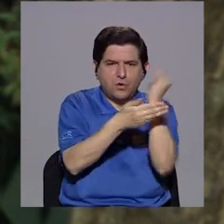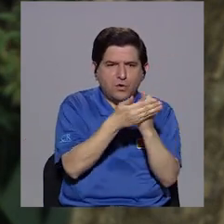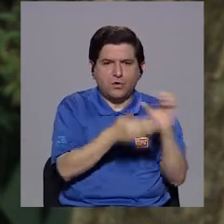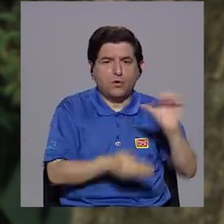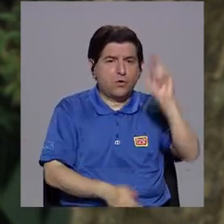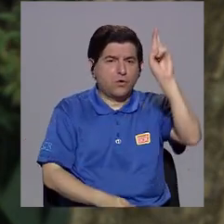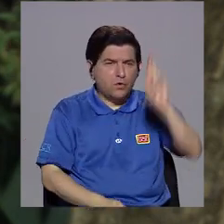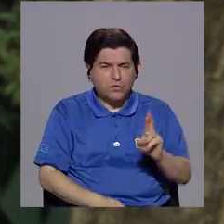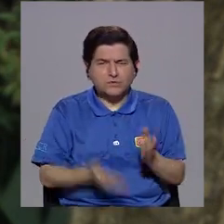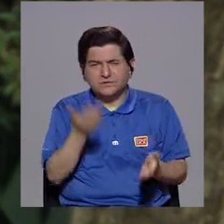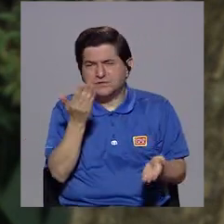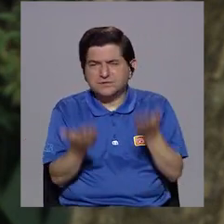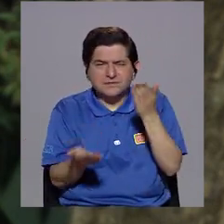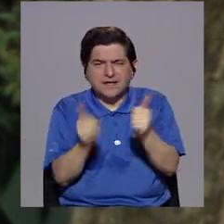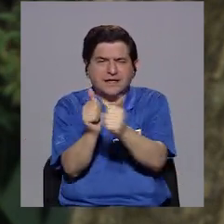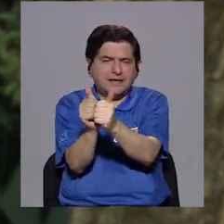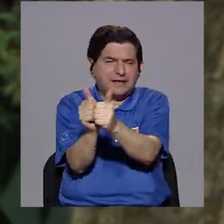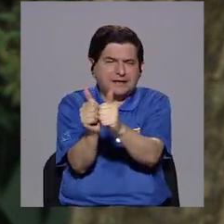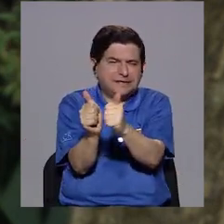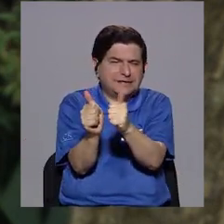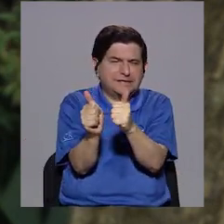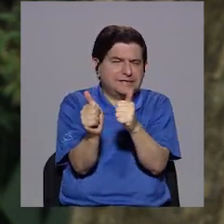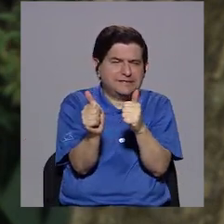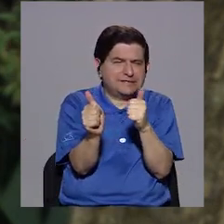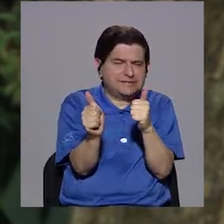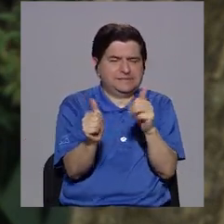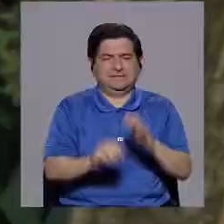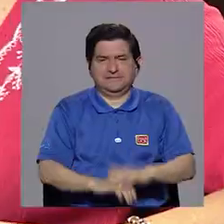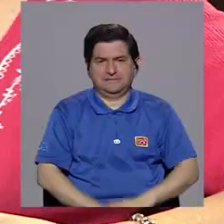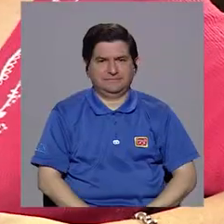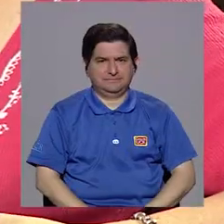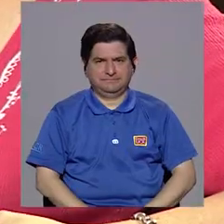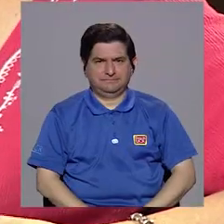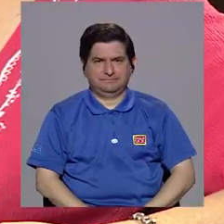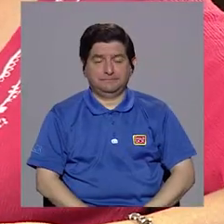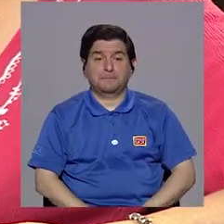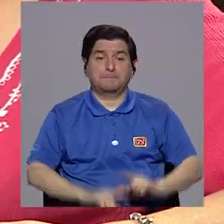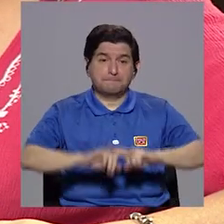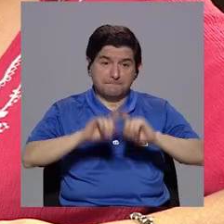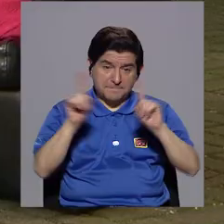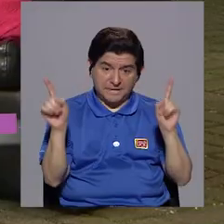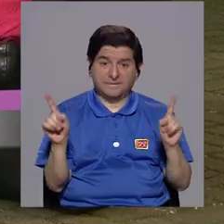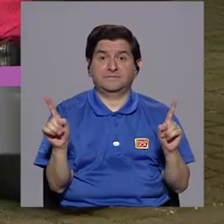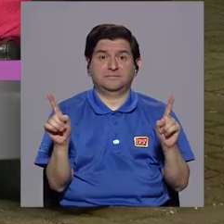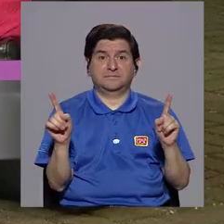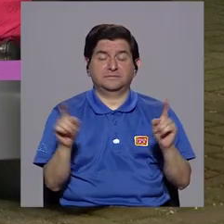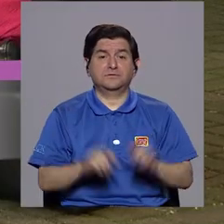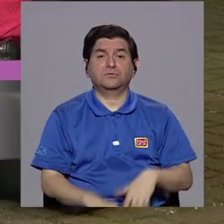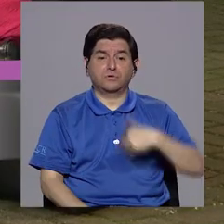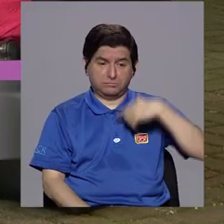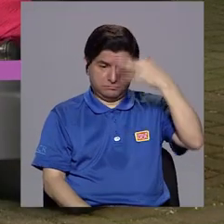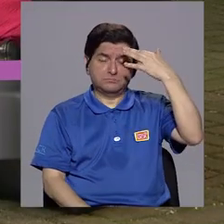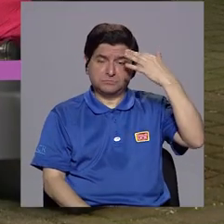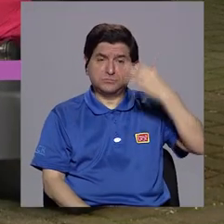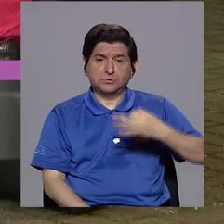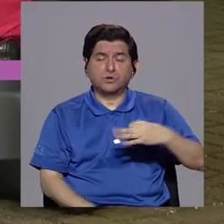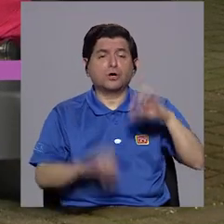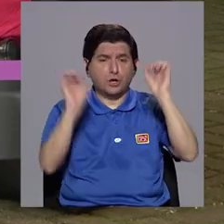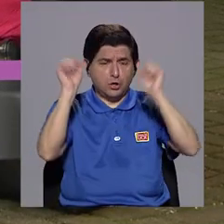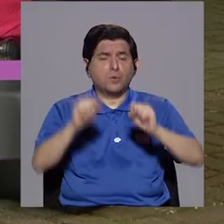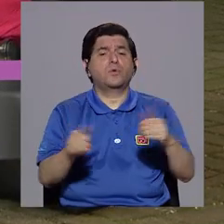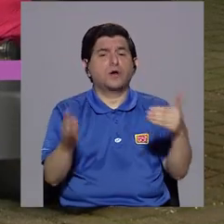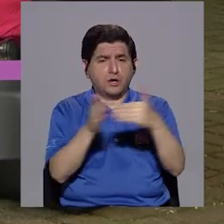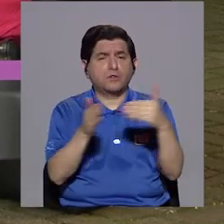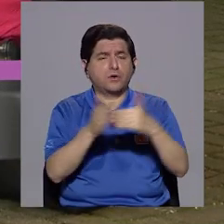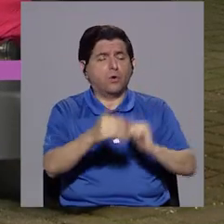algo en lo que Costa Rica yo siento que se ha quedado como un poquito corto, ¿sí? Uh-huh. Pero creo que es algo